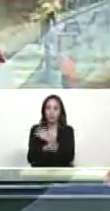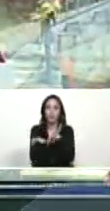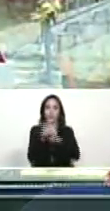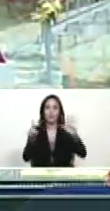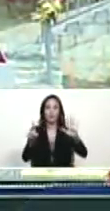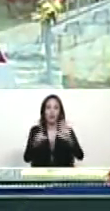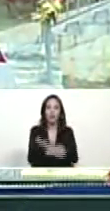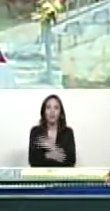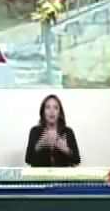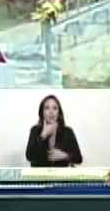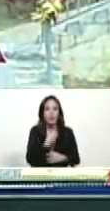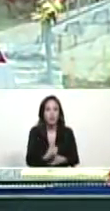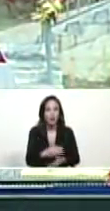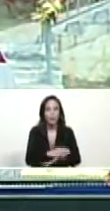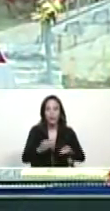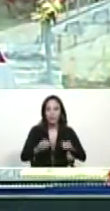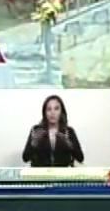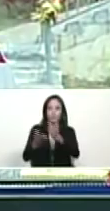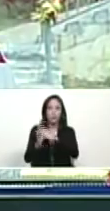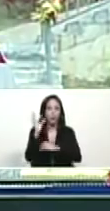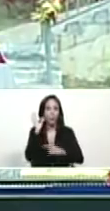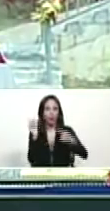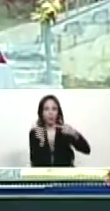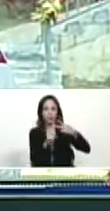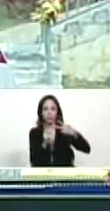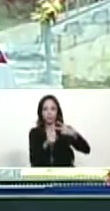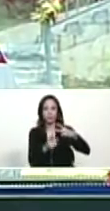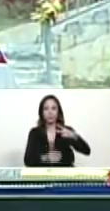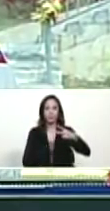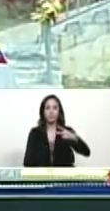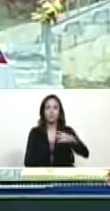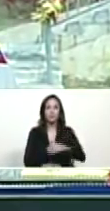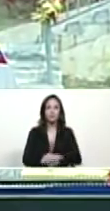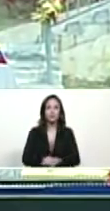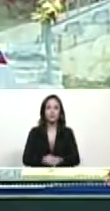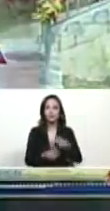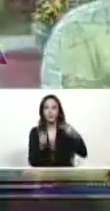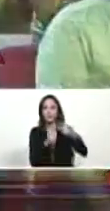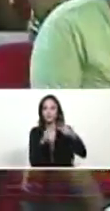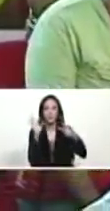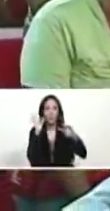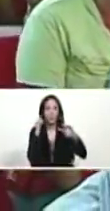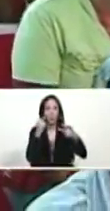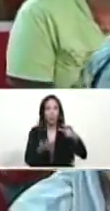diciembre a Yuraima Margarita González. Yuraima.